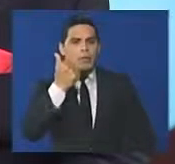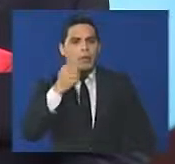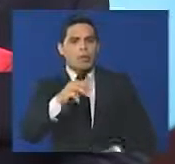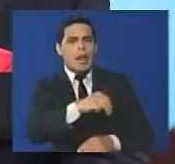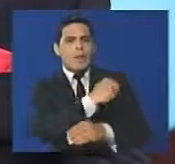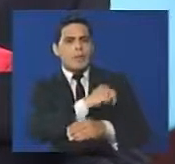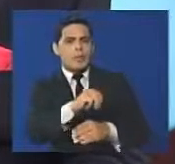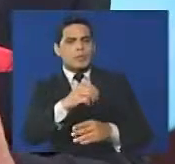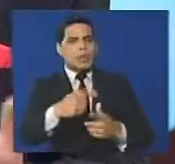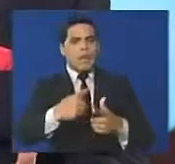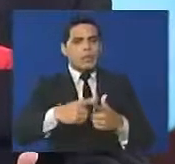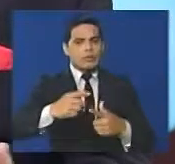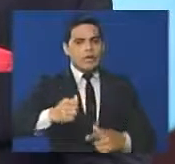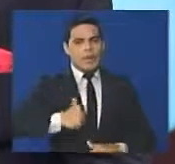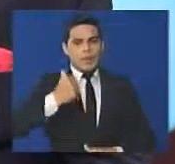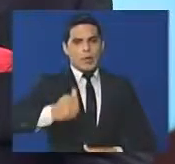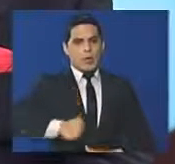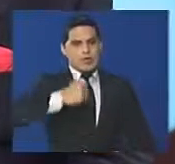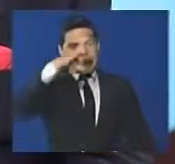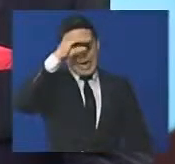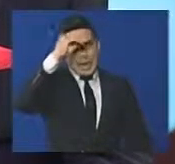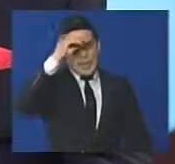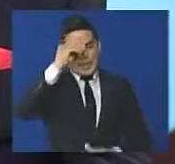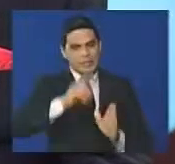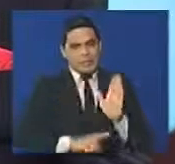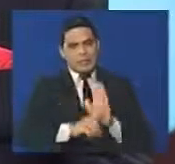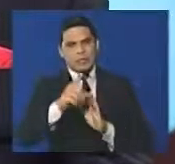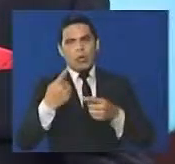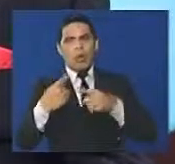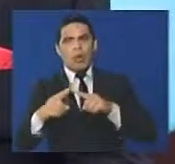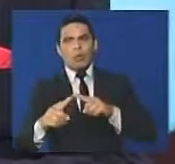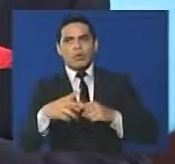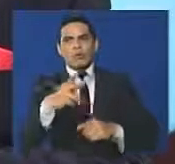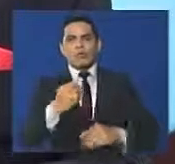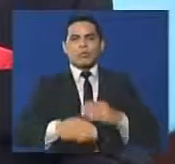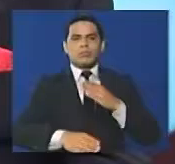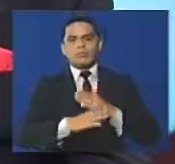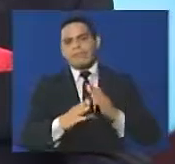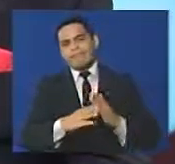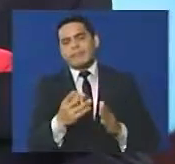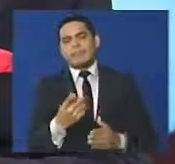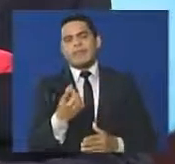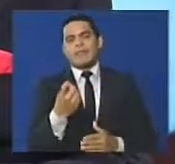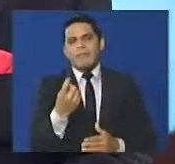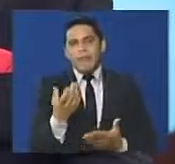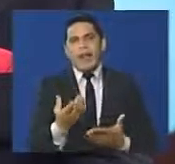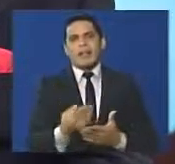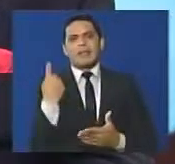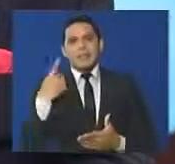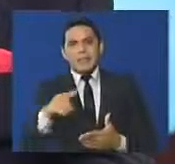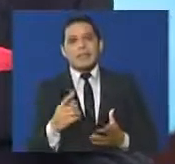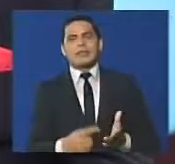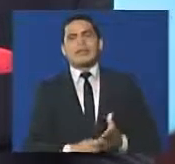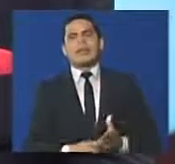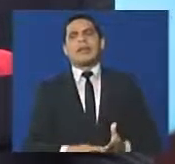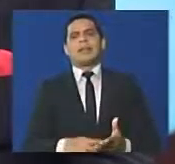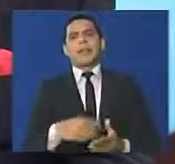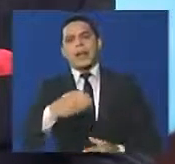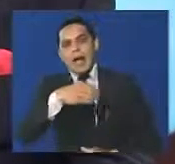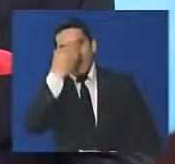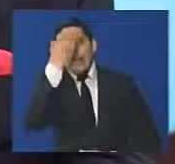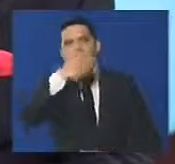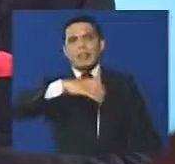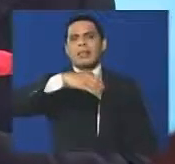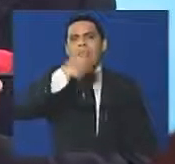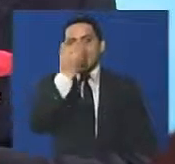aprovecha y van a ser grandes. Mientras hay otro que no tiene ese don de saber, digamos, entonar